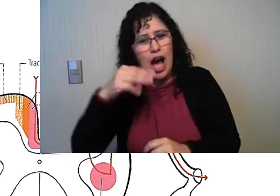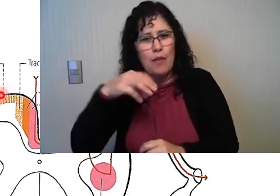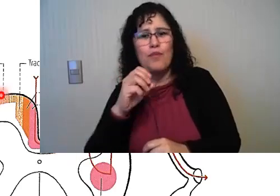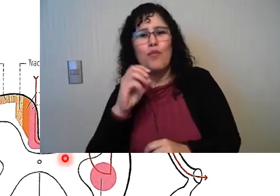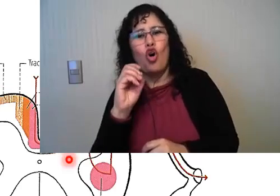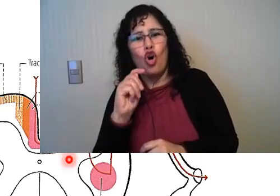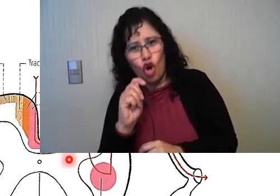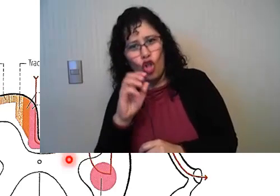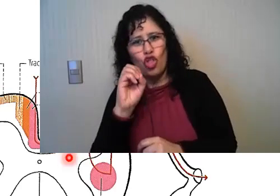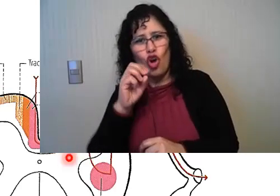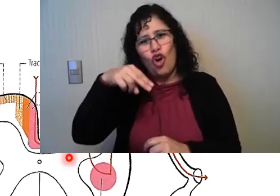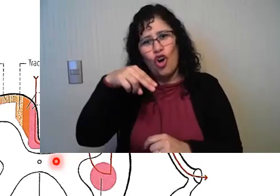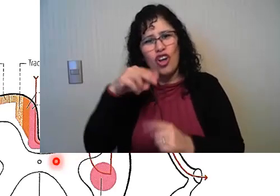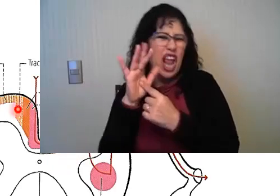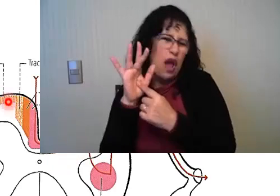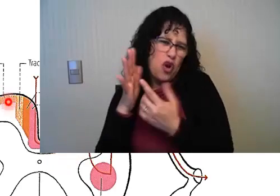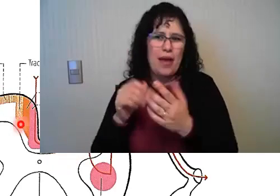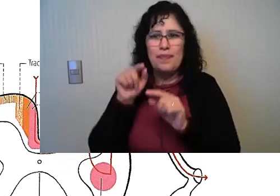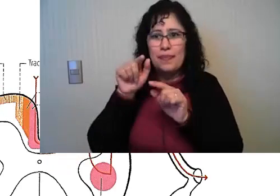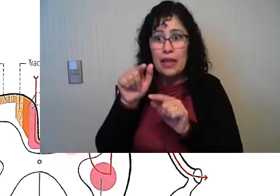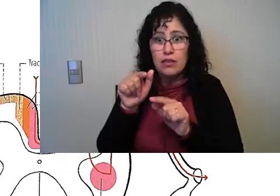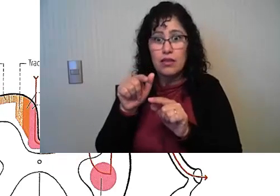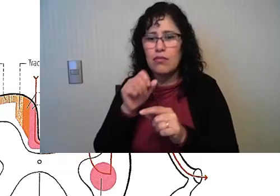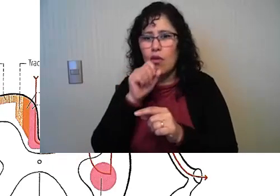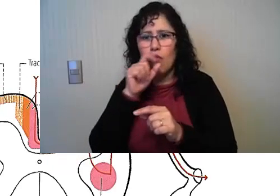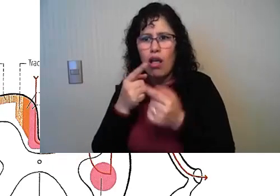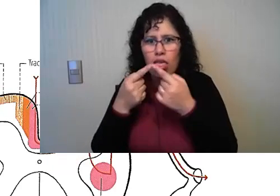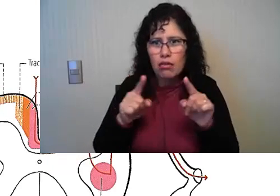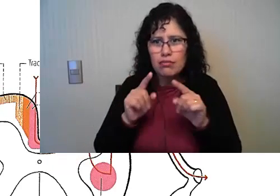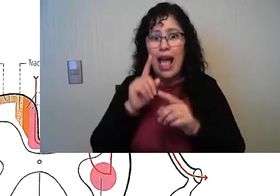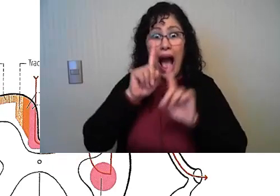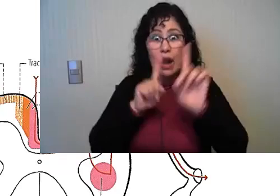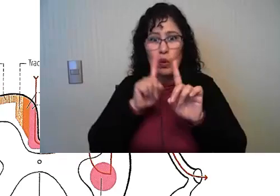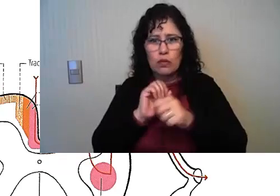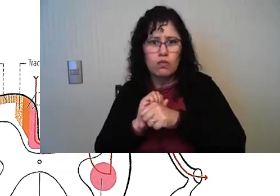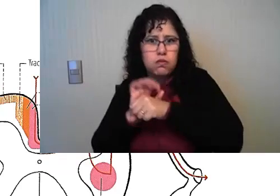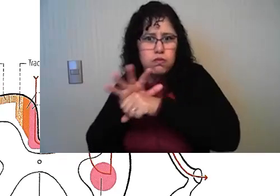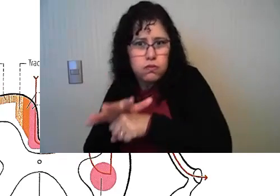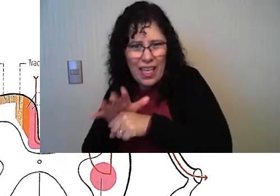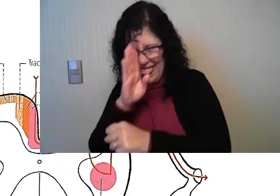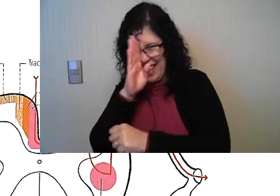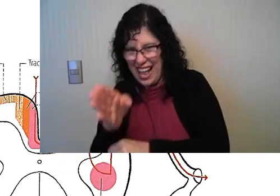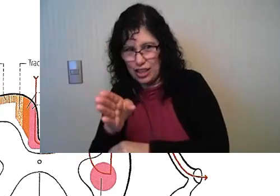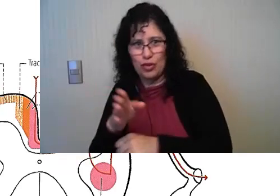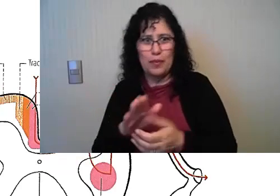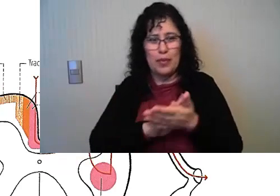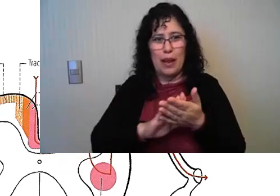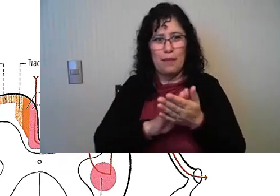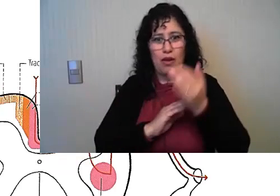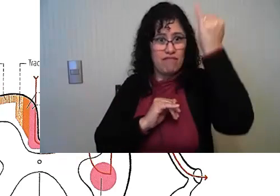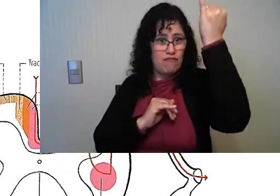¿ya? Todos van a incidir. ¿Cuál es la diferencia? Que algunos inciden en forma más directa, como son la vía que viene,